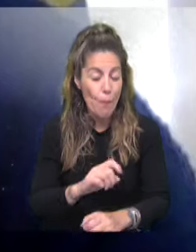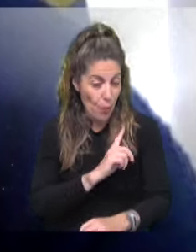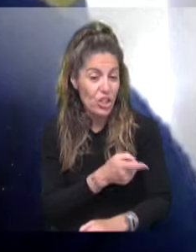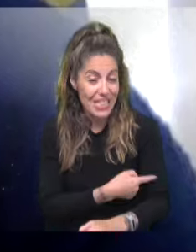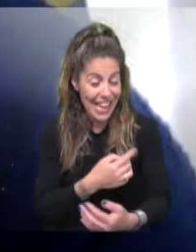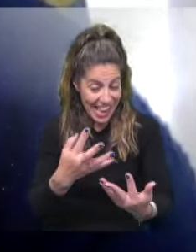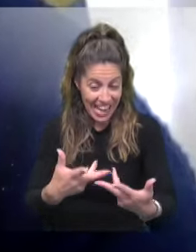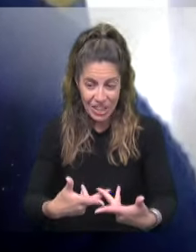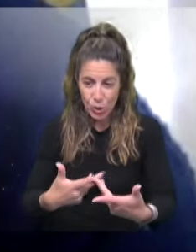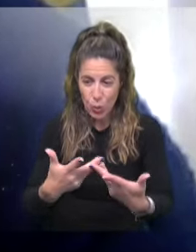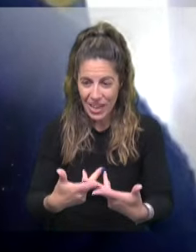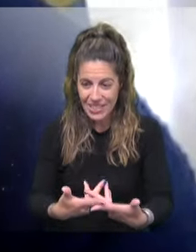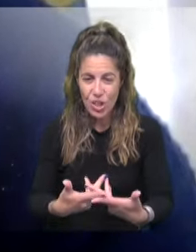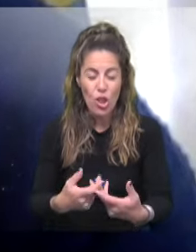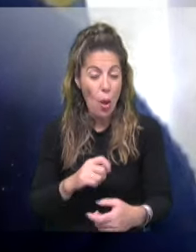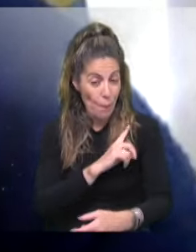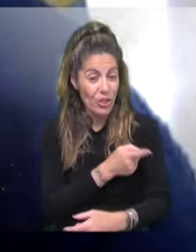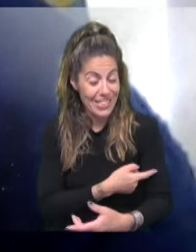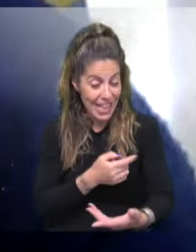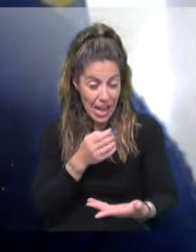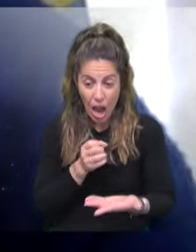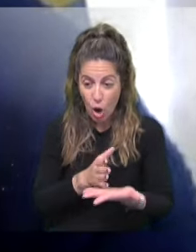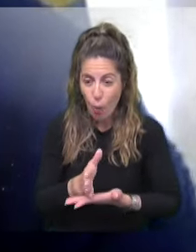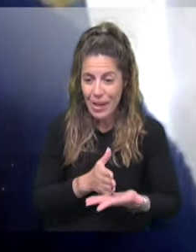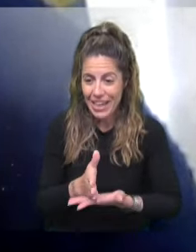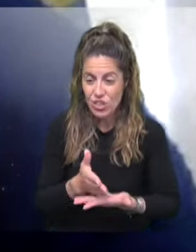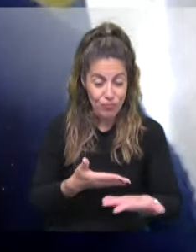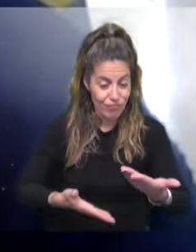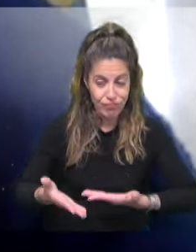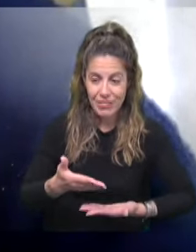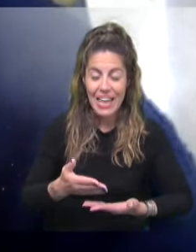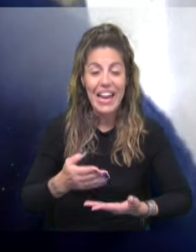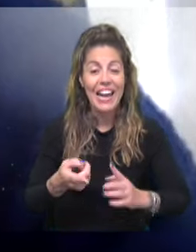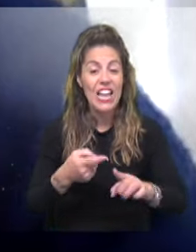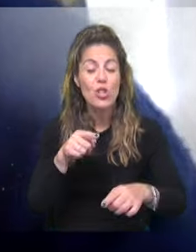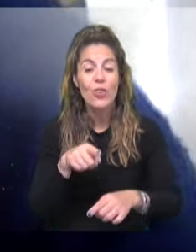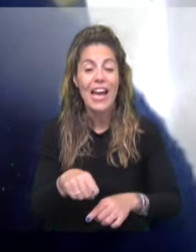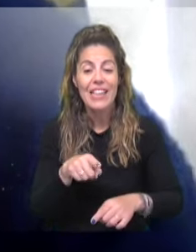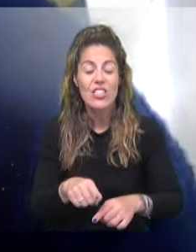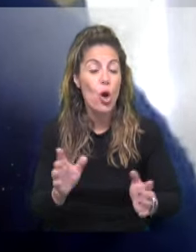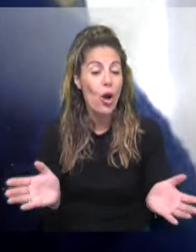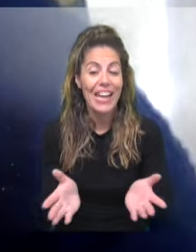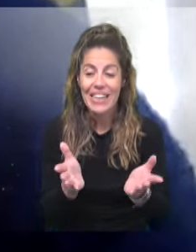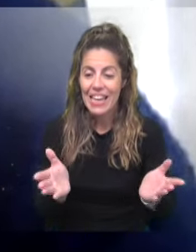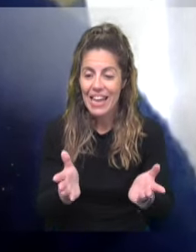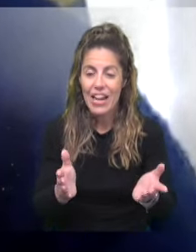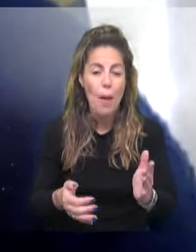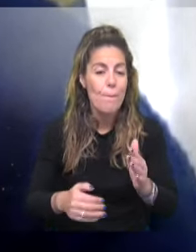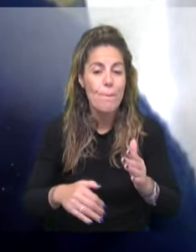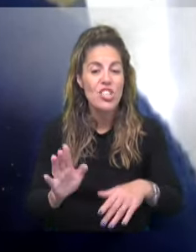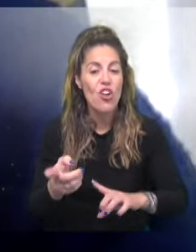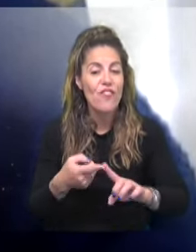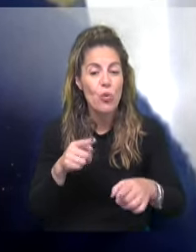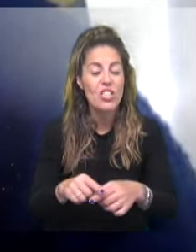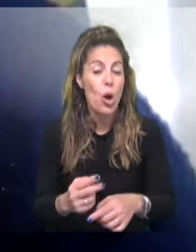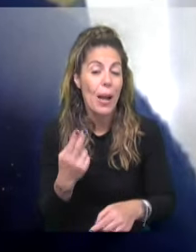la articulación por potenciar la cooperación este y en función de eso este generar una una mayor vinculación